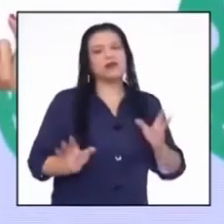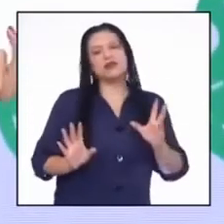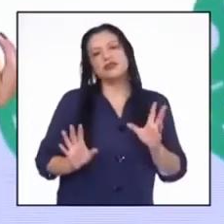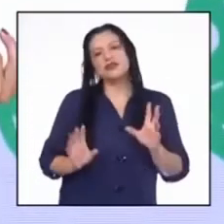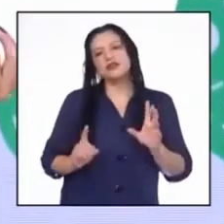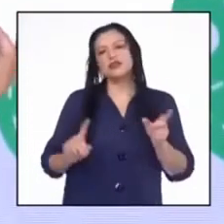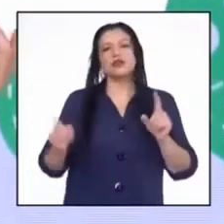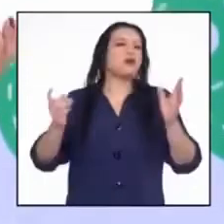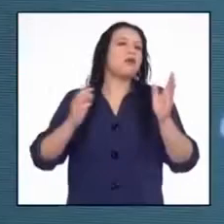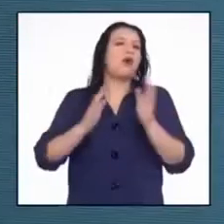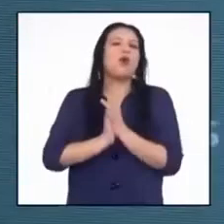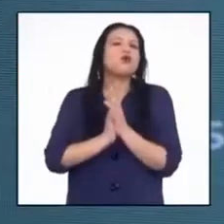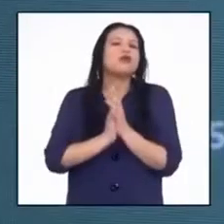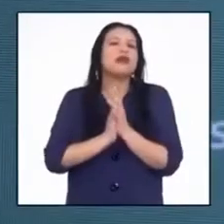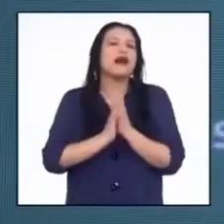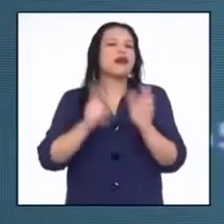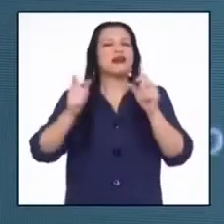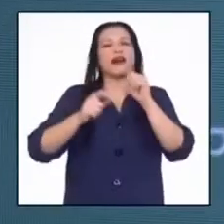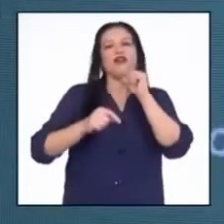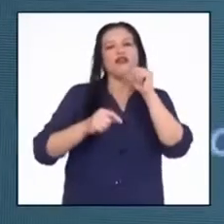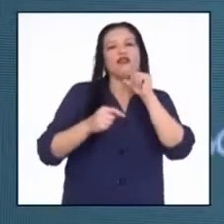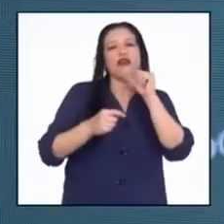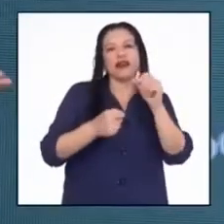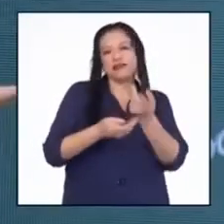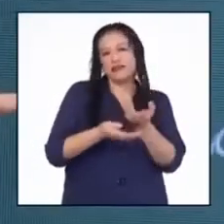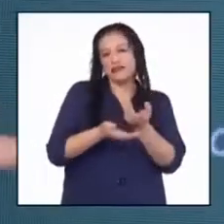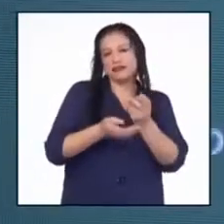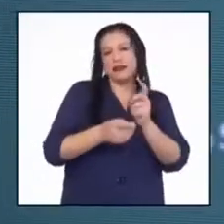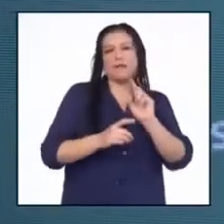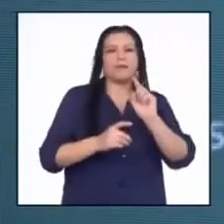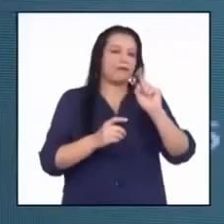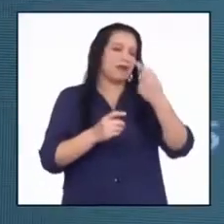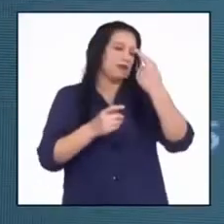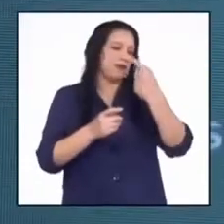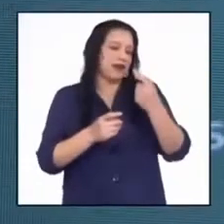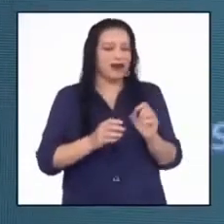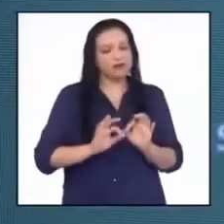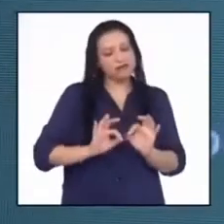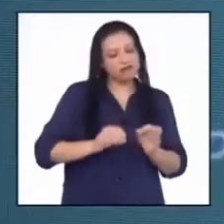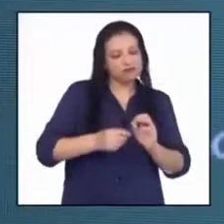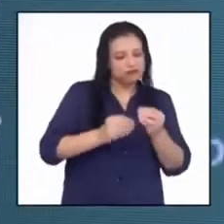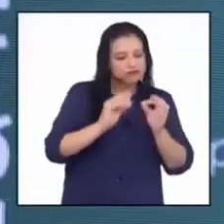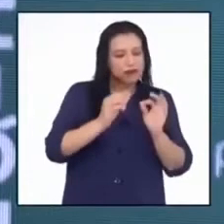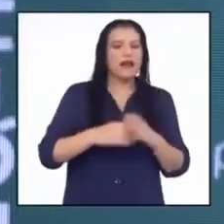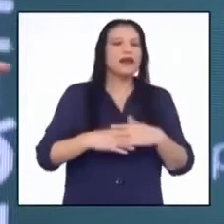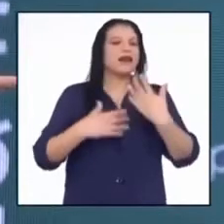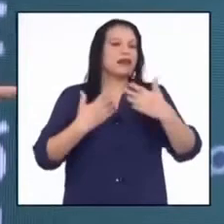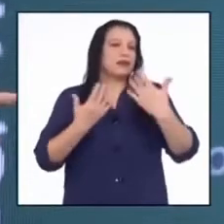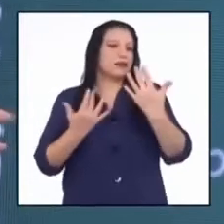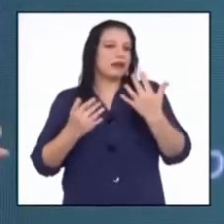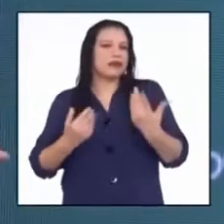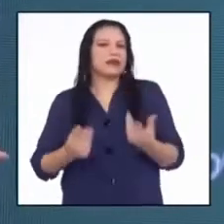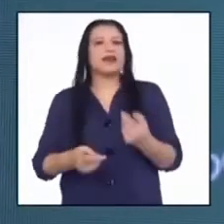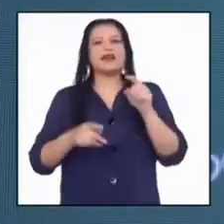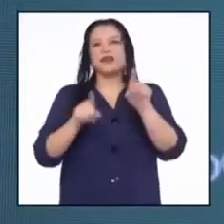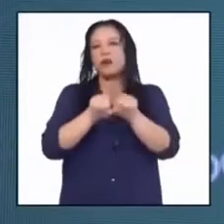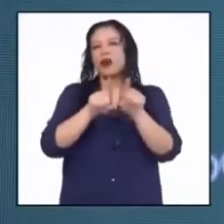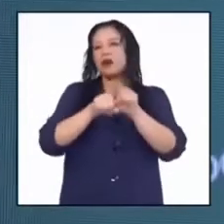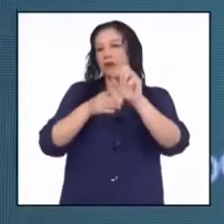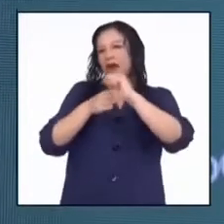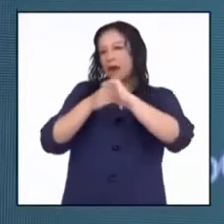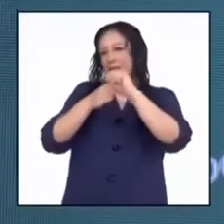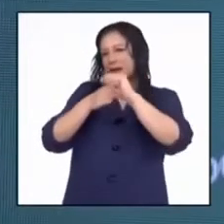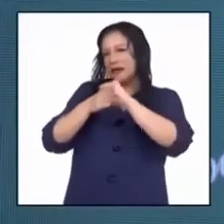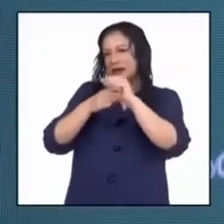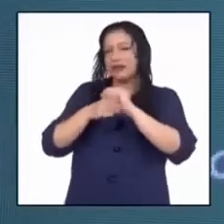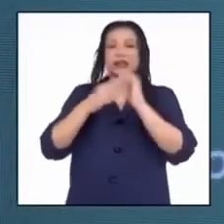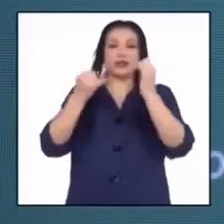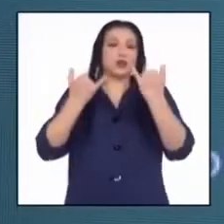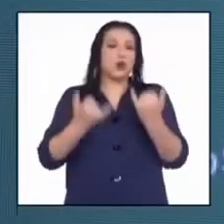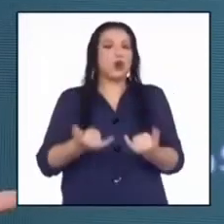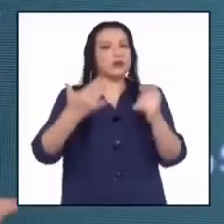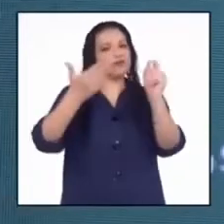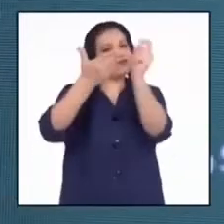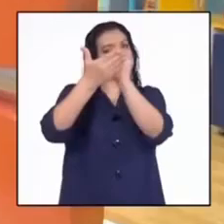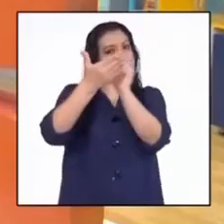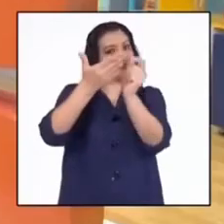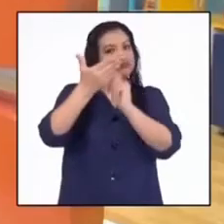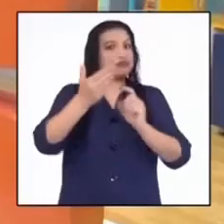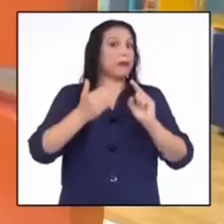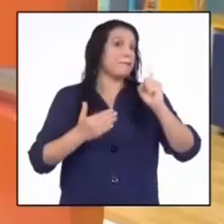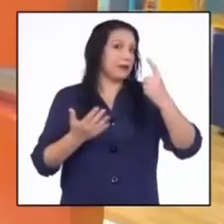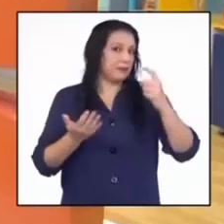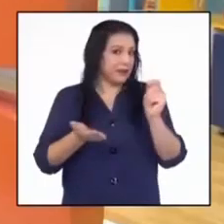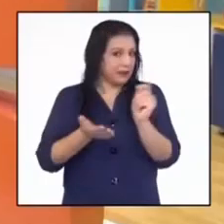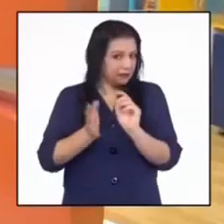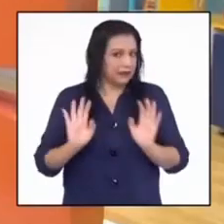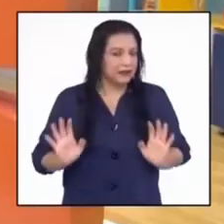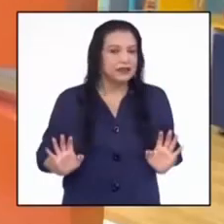un borrador. Como una primera versión o algo así, ¿no? Como el ensayo que tienen que entregar hoy nuestras amigas y amigas en sus casas.